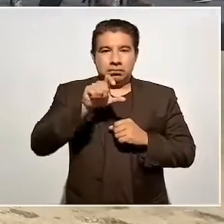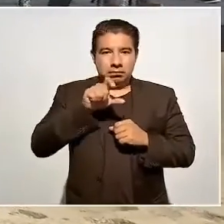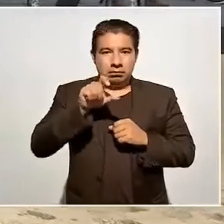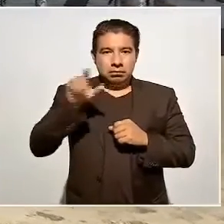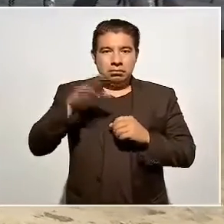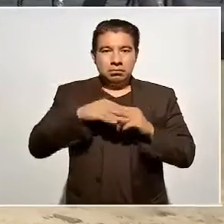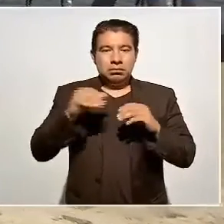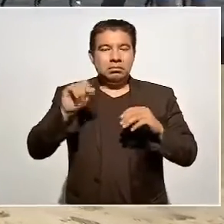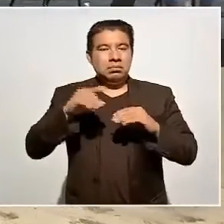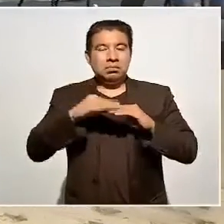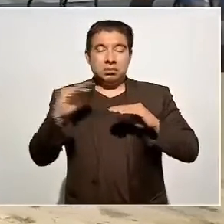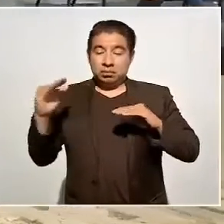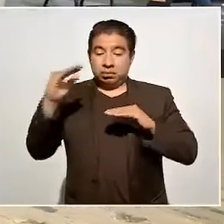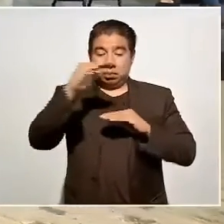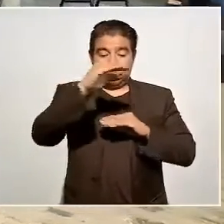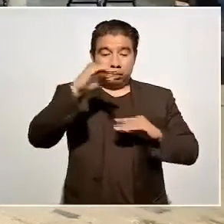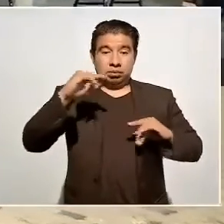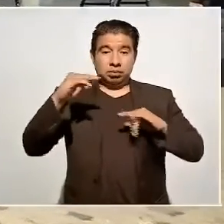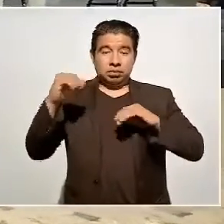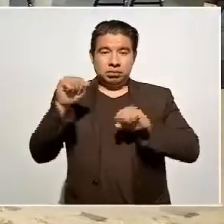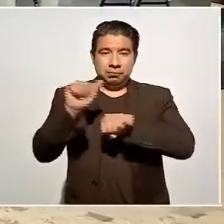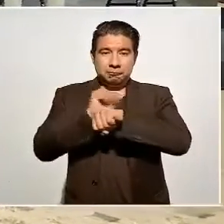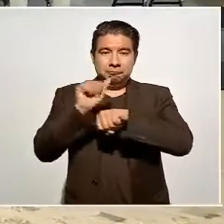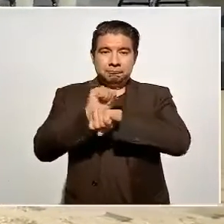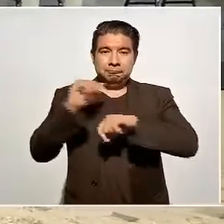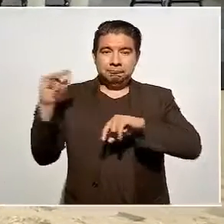fue también